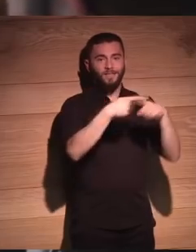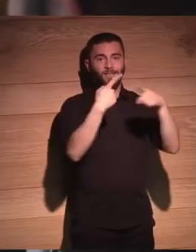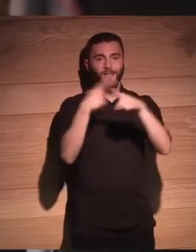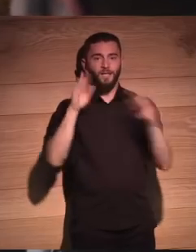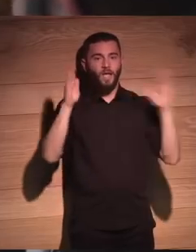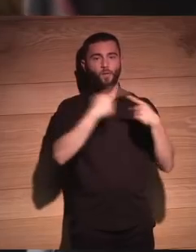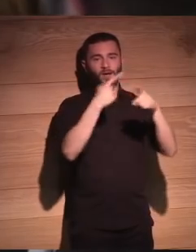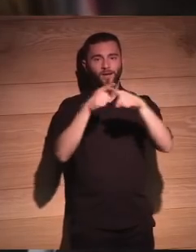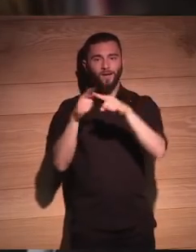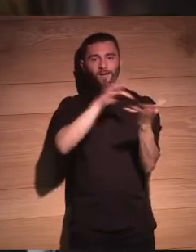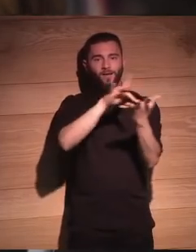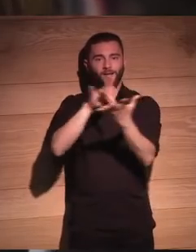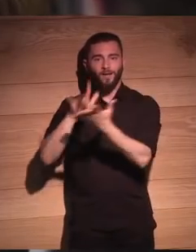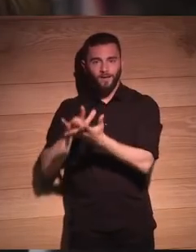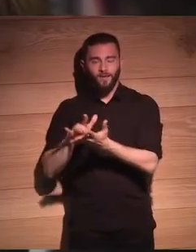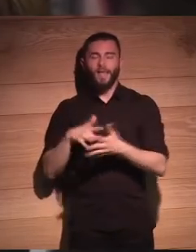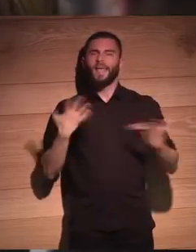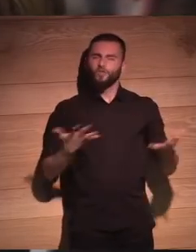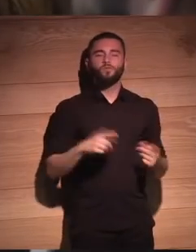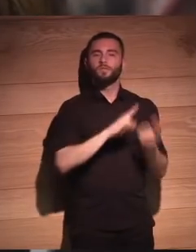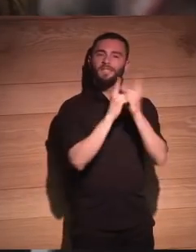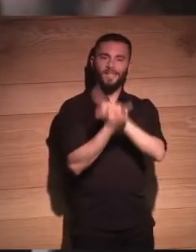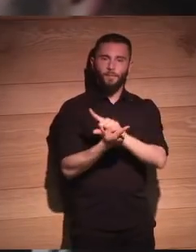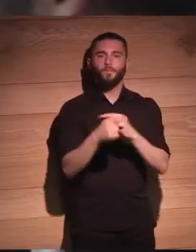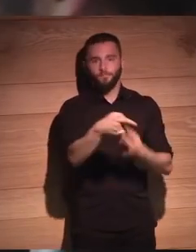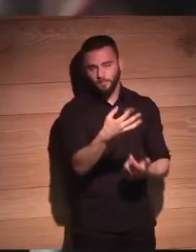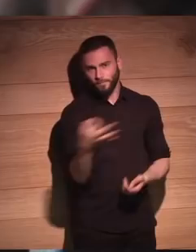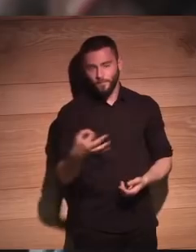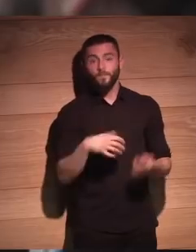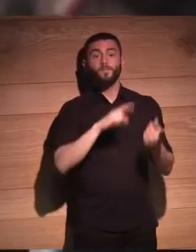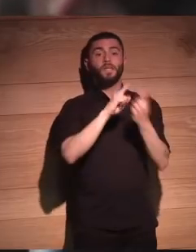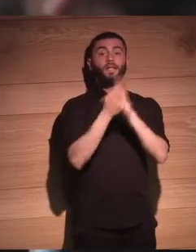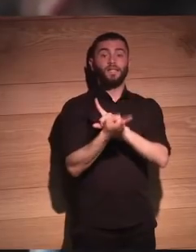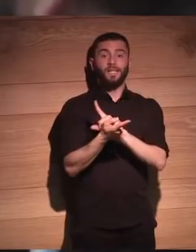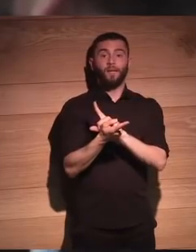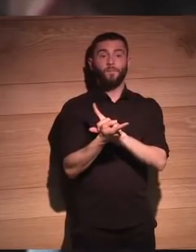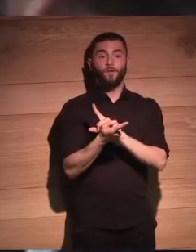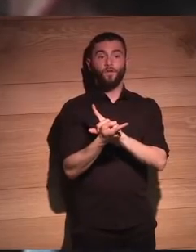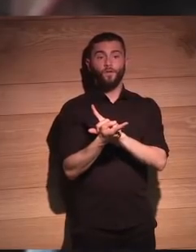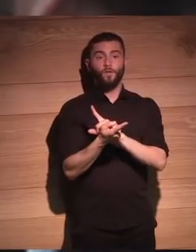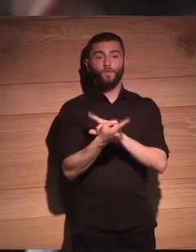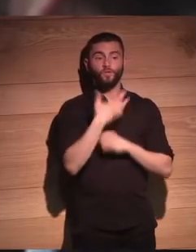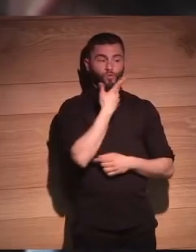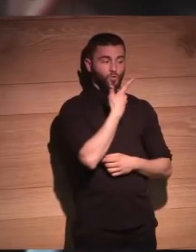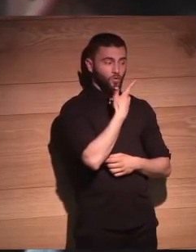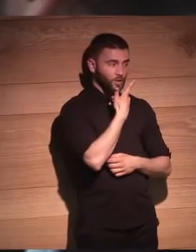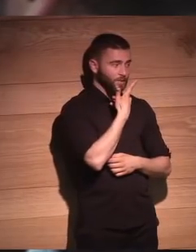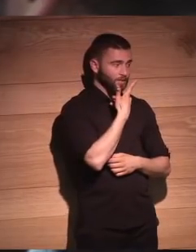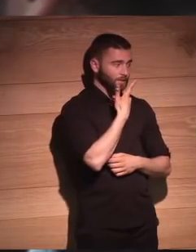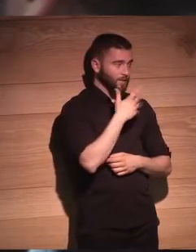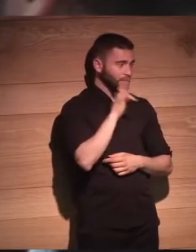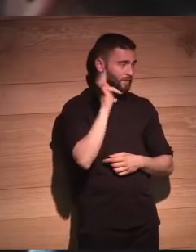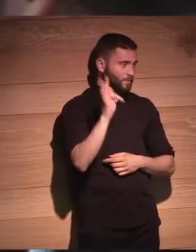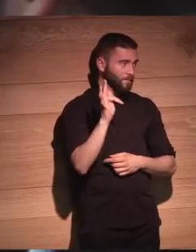épocas. Y a los distintos soportes. Y ese cambio no solamente, efectivamente, no solamente ocurre en los soportes conocidos, sino también en los soportes